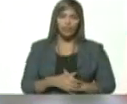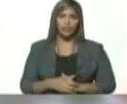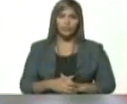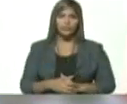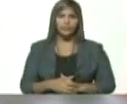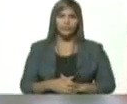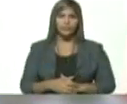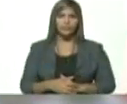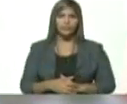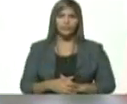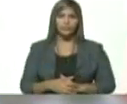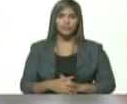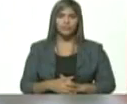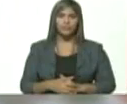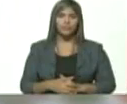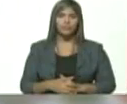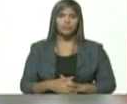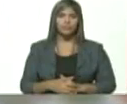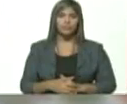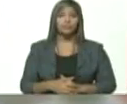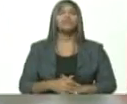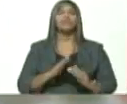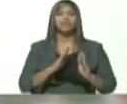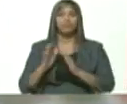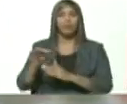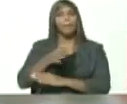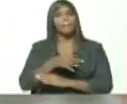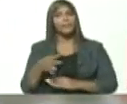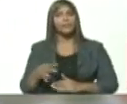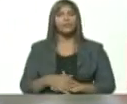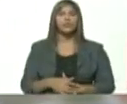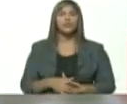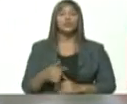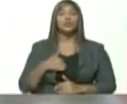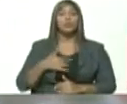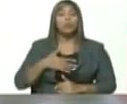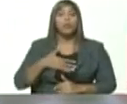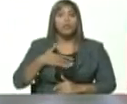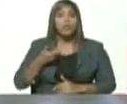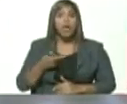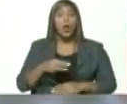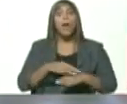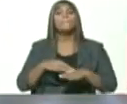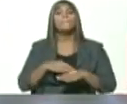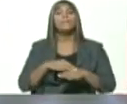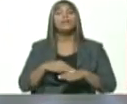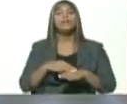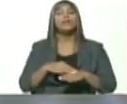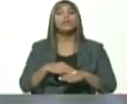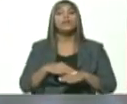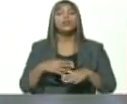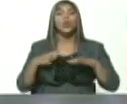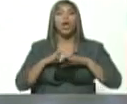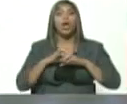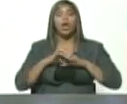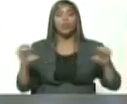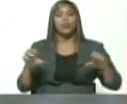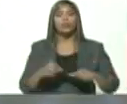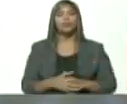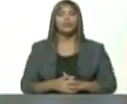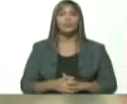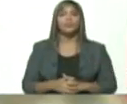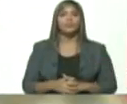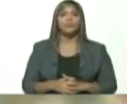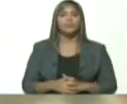de manera adecuada. Yo quisiera que nuestro ministro del Poder Popular para la Salud, el